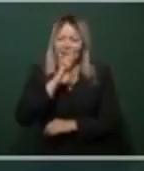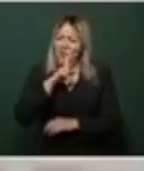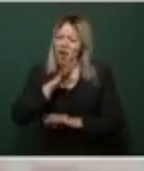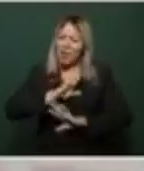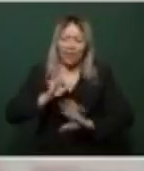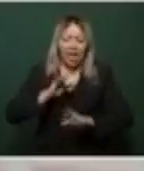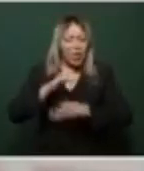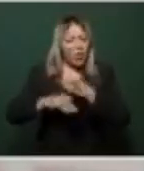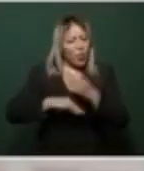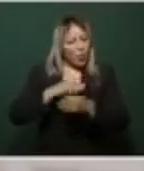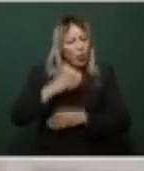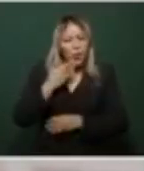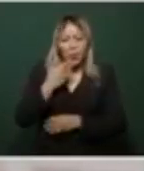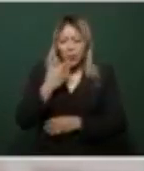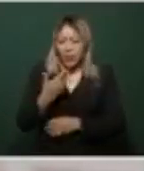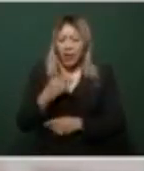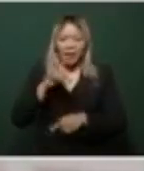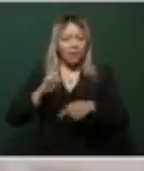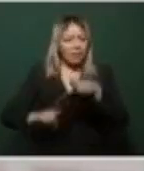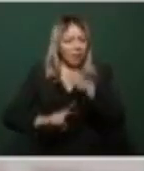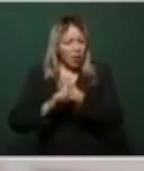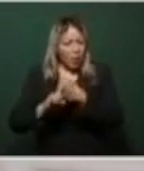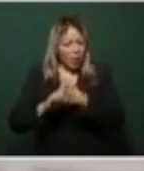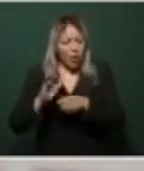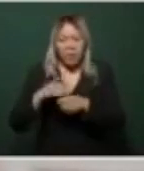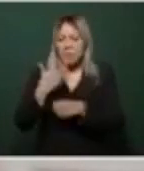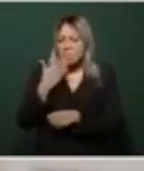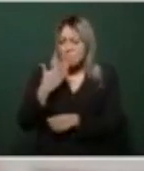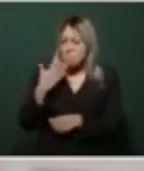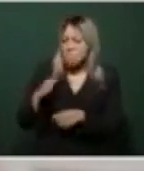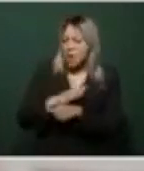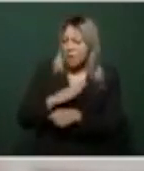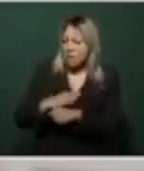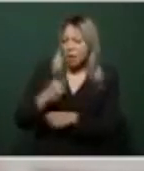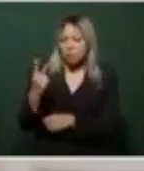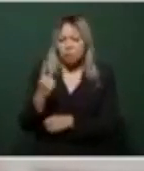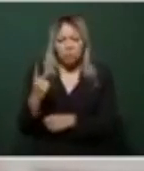a las partes, y estoy seguro de que